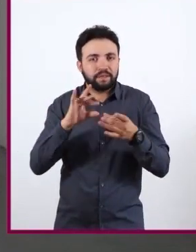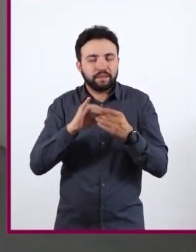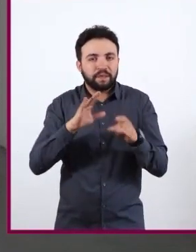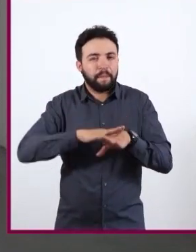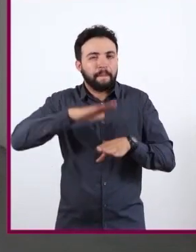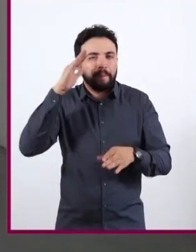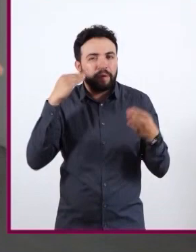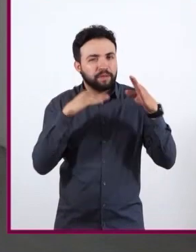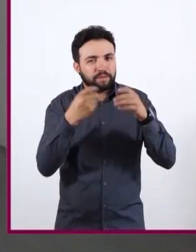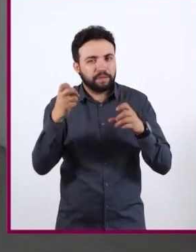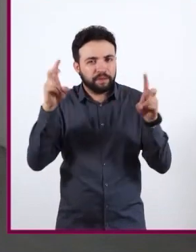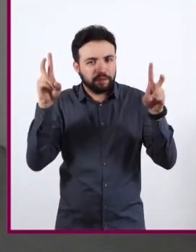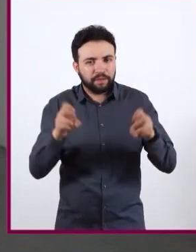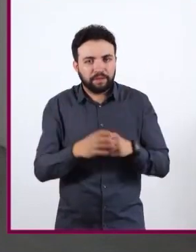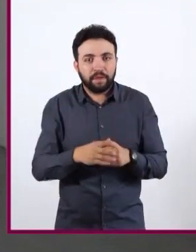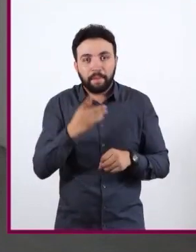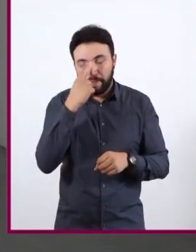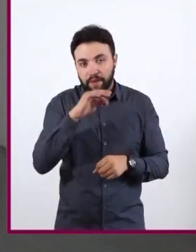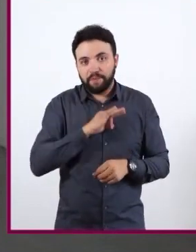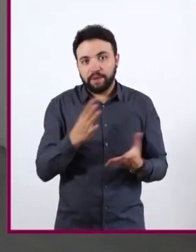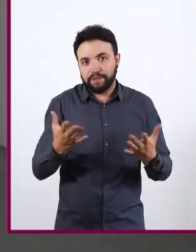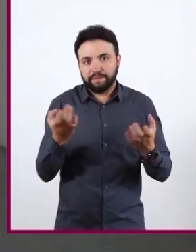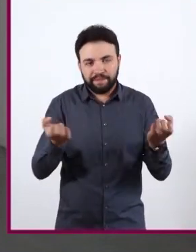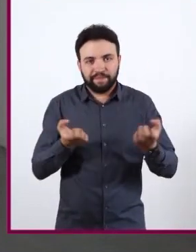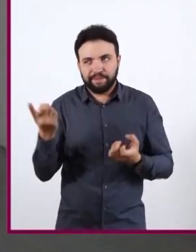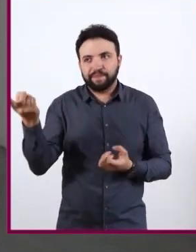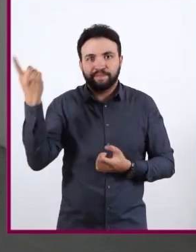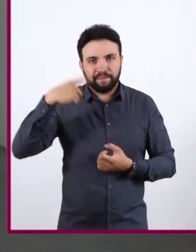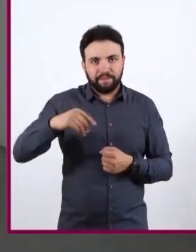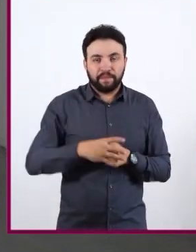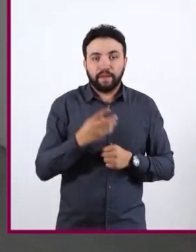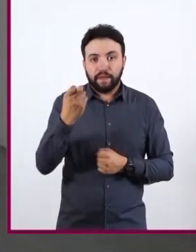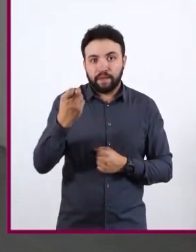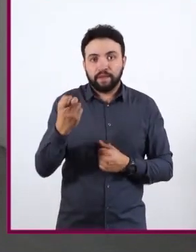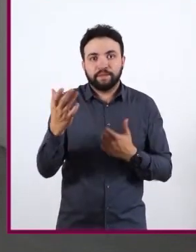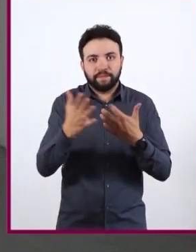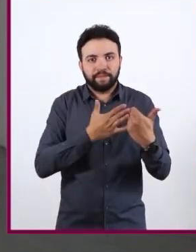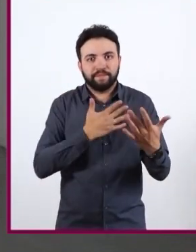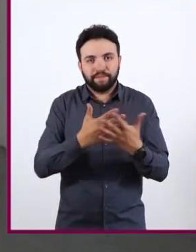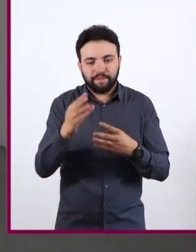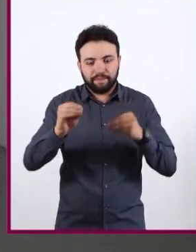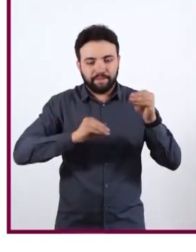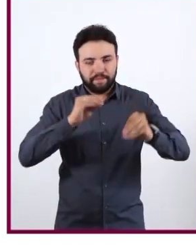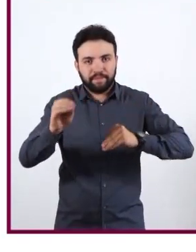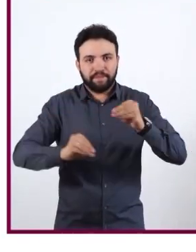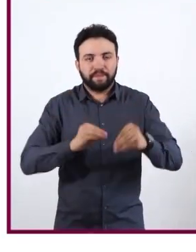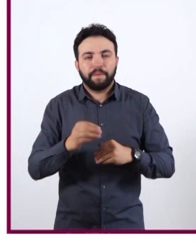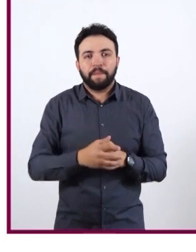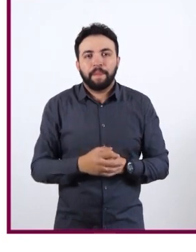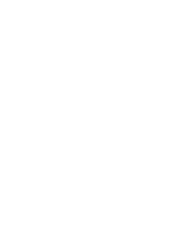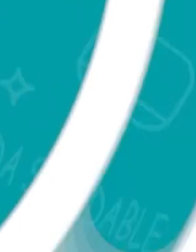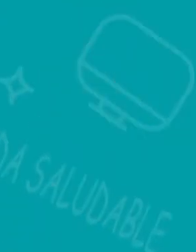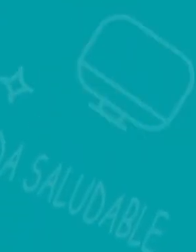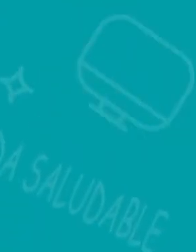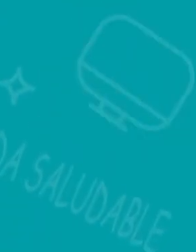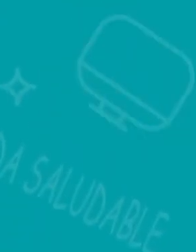esta técnica y podamos hacer los ejercicios que él nos indique. Esto es Con las manos en la masa.